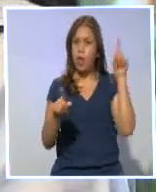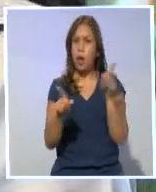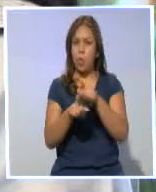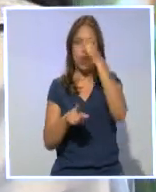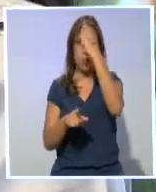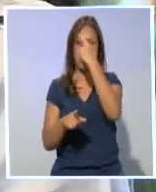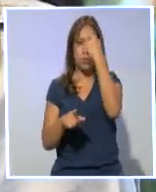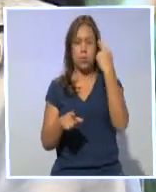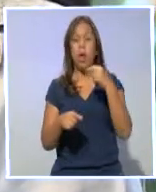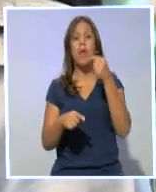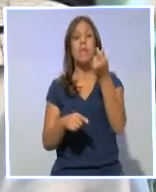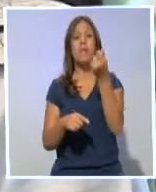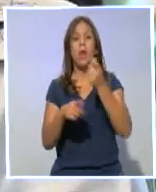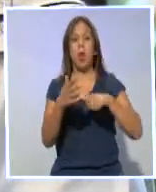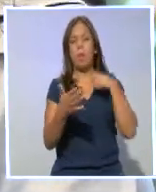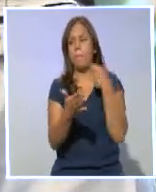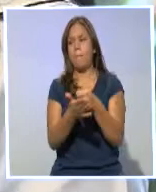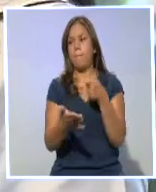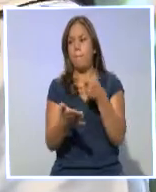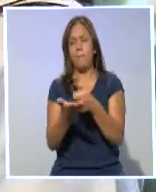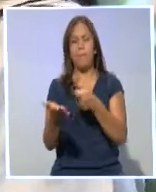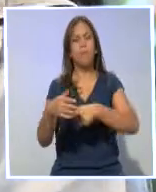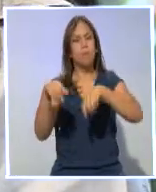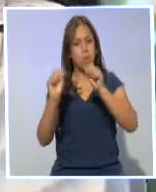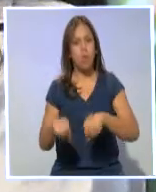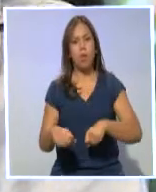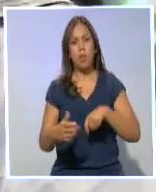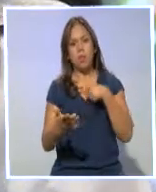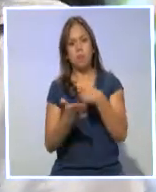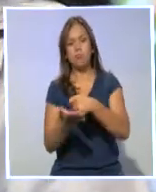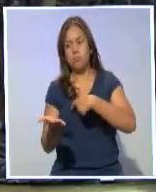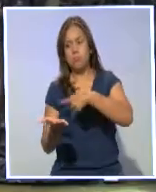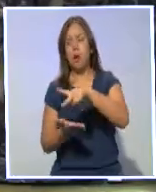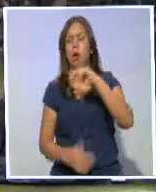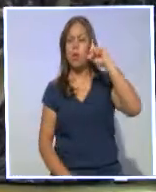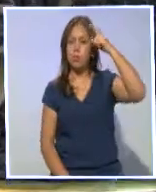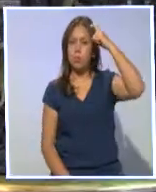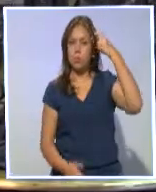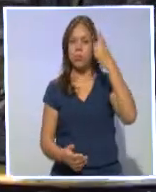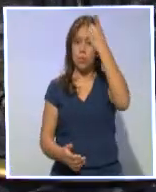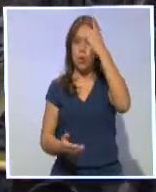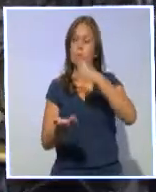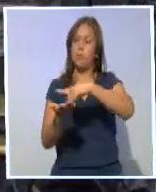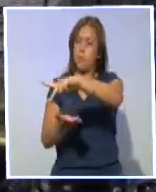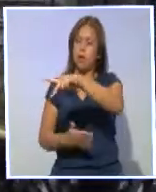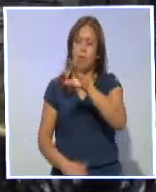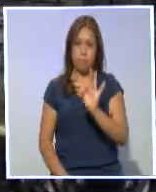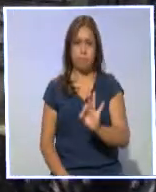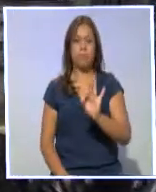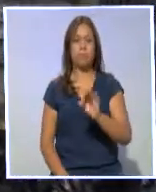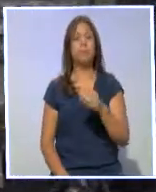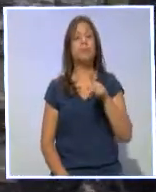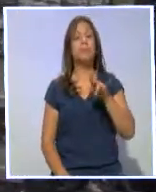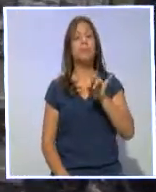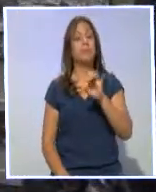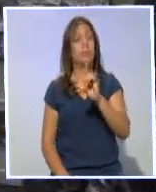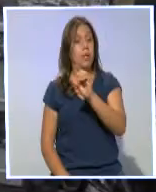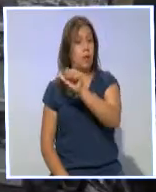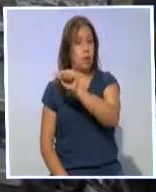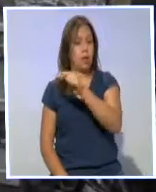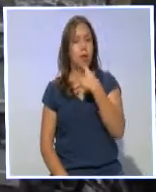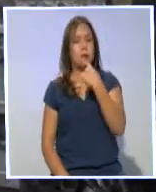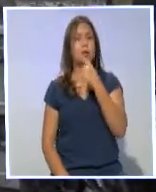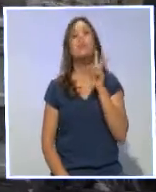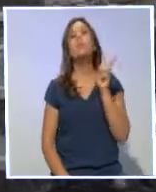reparatorio material va a ser seguro, que va a poder recibir lo que le debe el Estado. Piedad Jarrín Jarrín, una de las víctimas, calificó